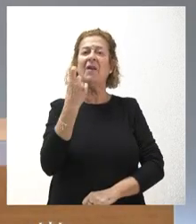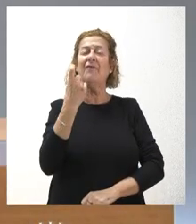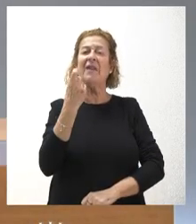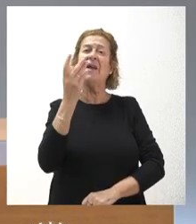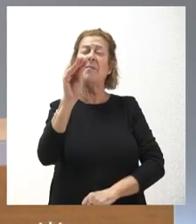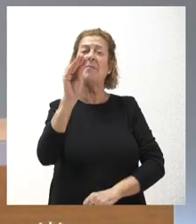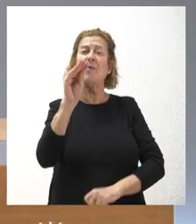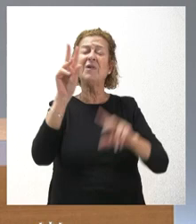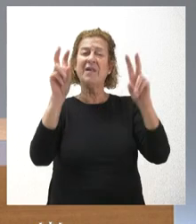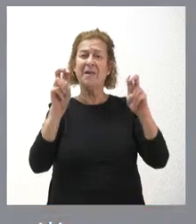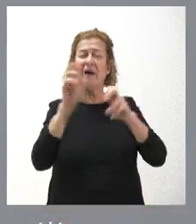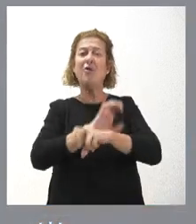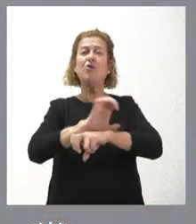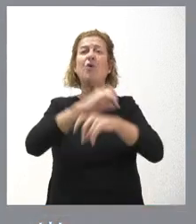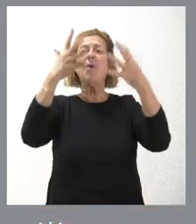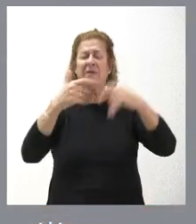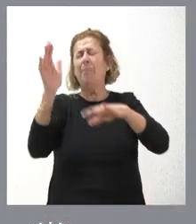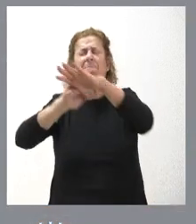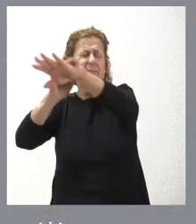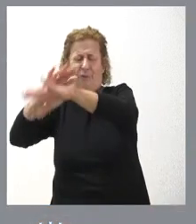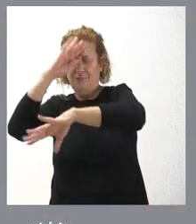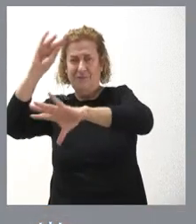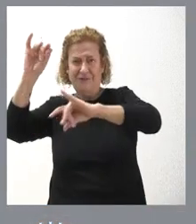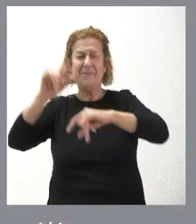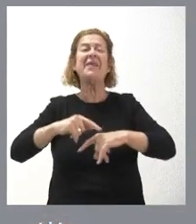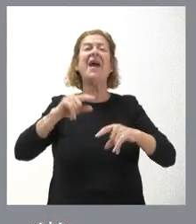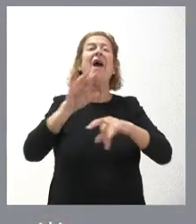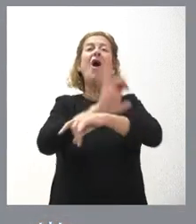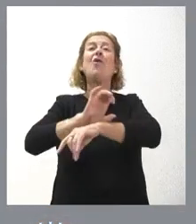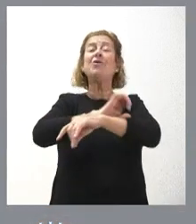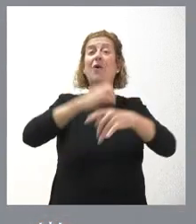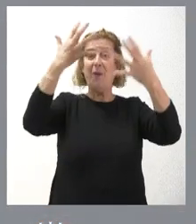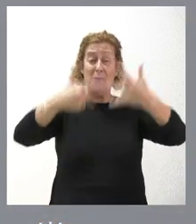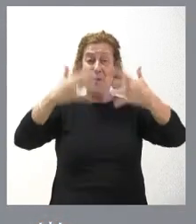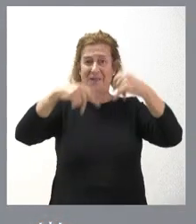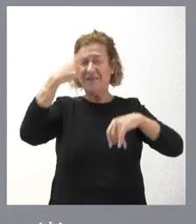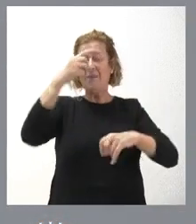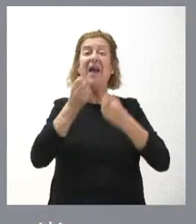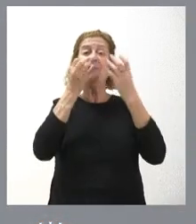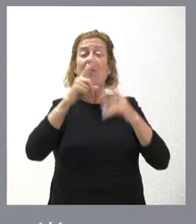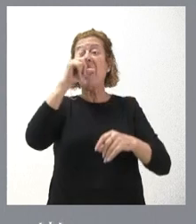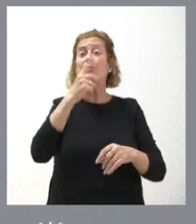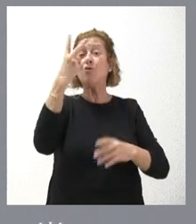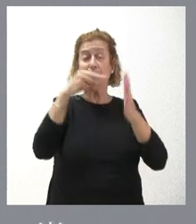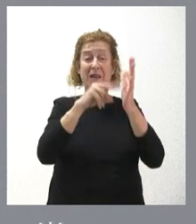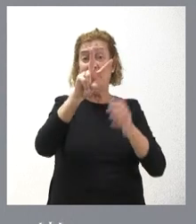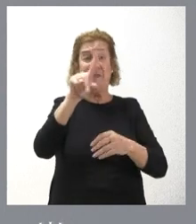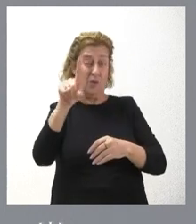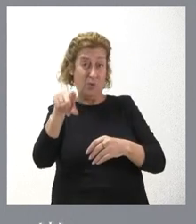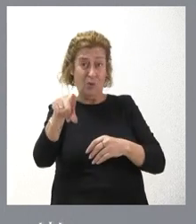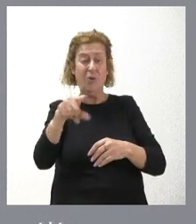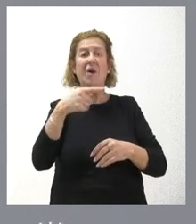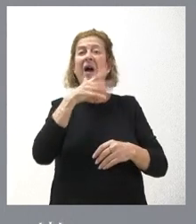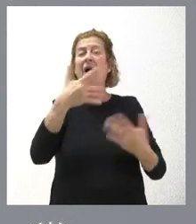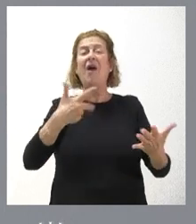pregunta sobre el consejo de cuentas Ah Per consejo de cuentas refiere sabe usted que es del año 2021 estamos